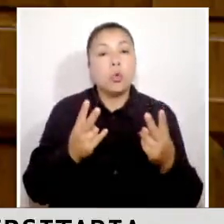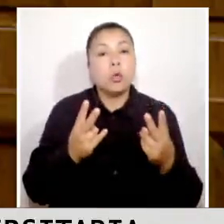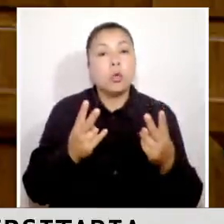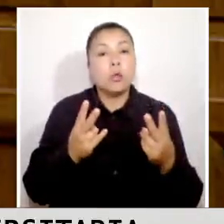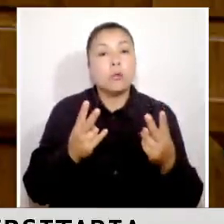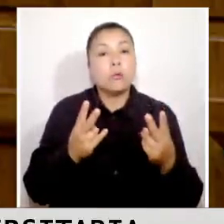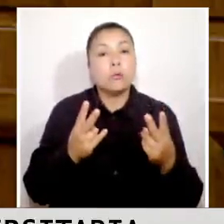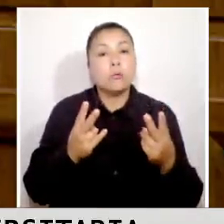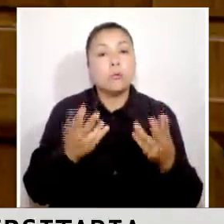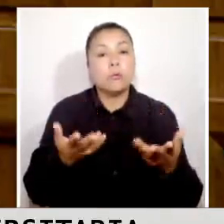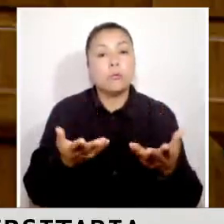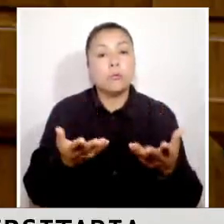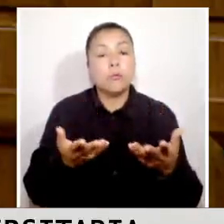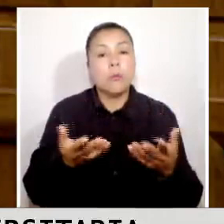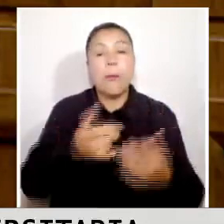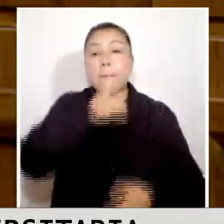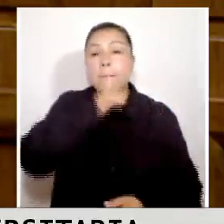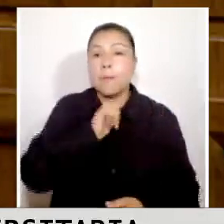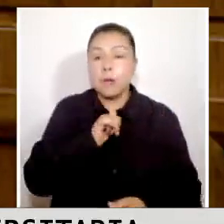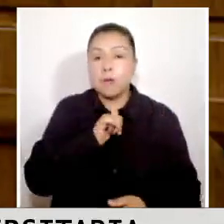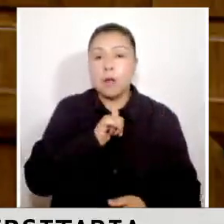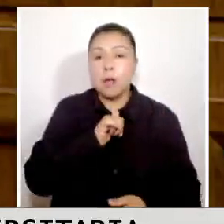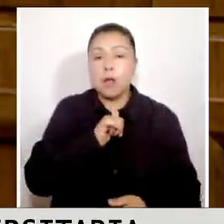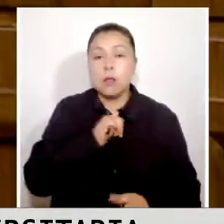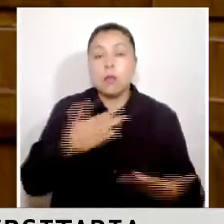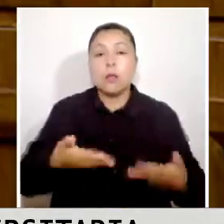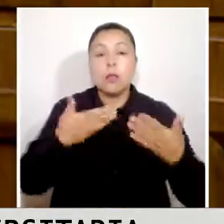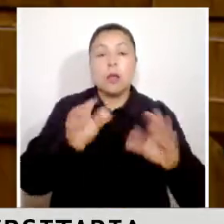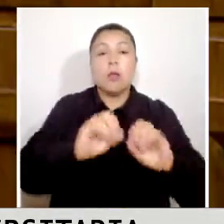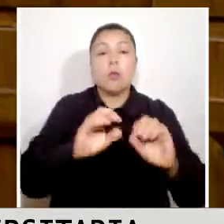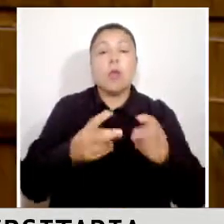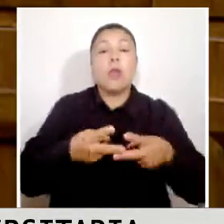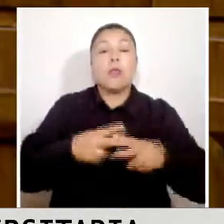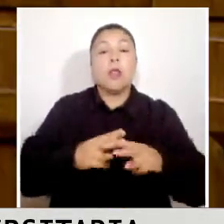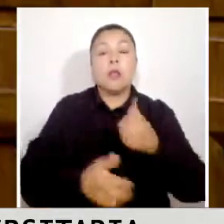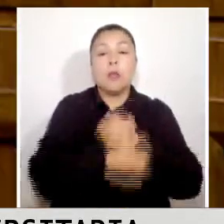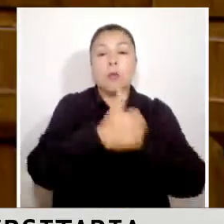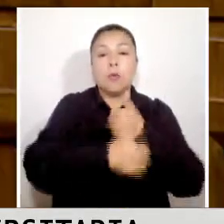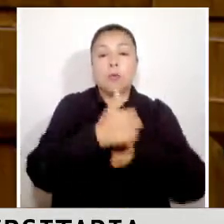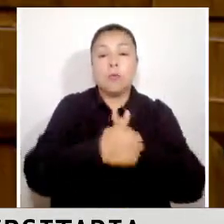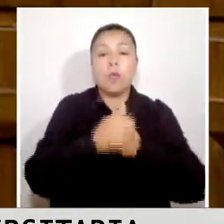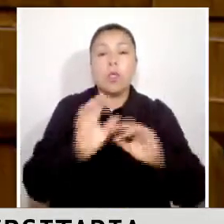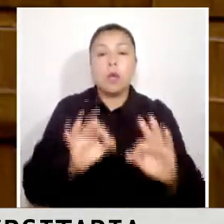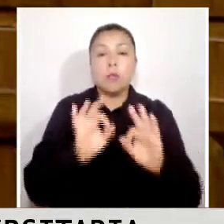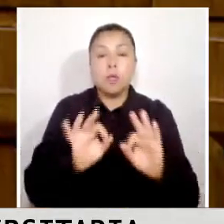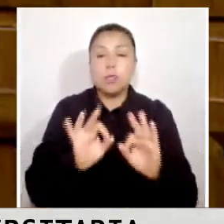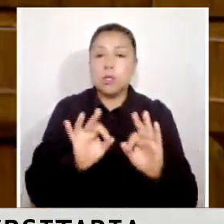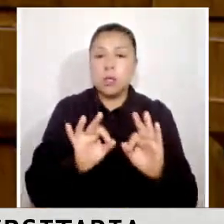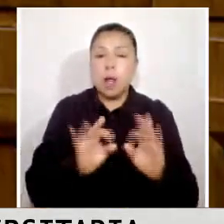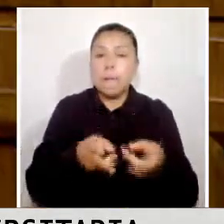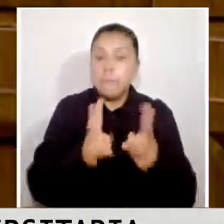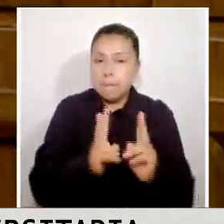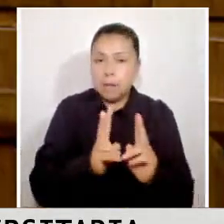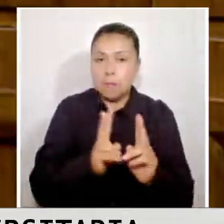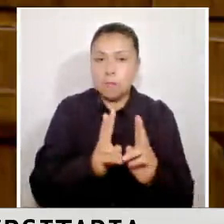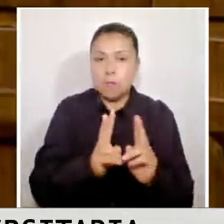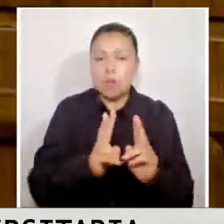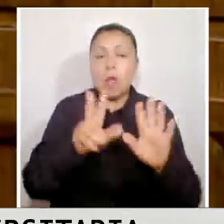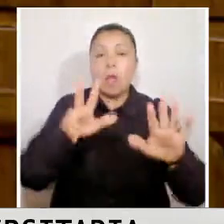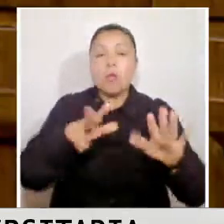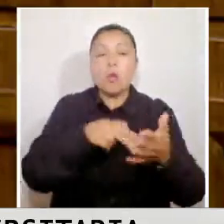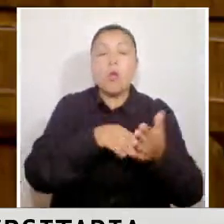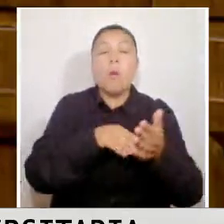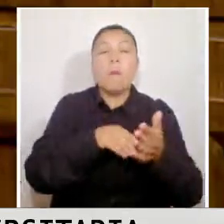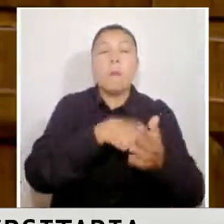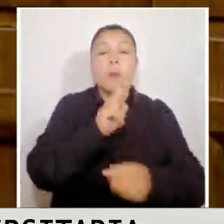públicas priv y privadas que entregan educación técnica profesional y sobre todo permitirá a los 18,000 docentes